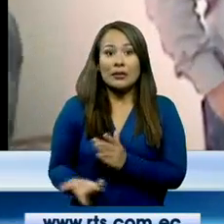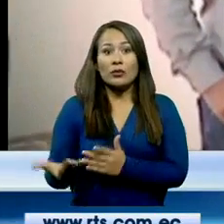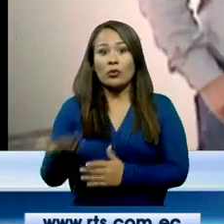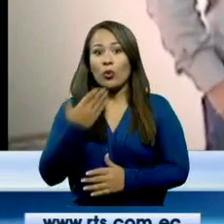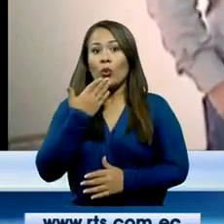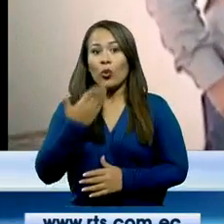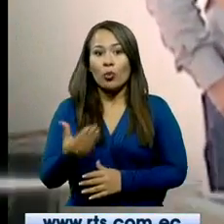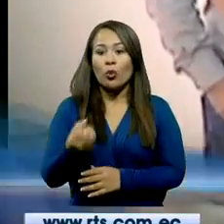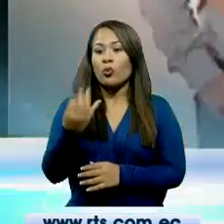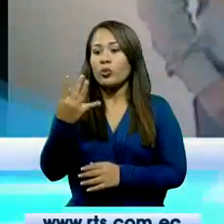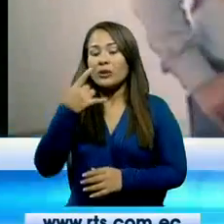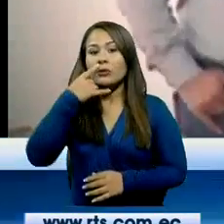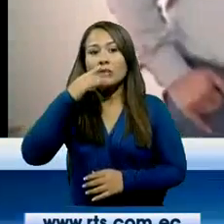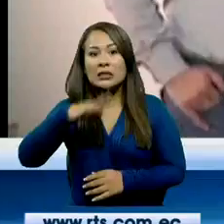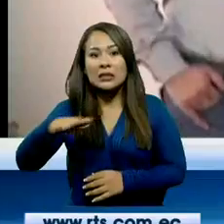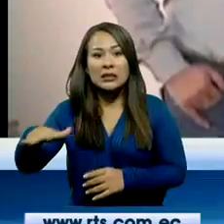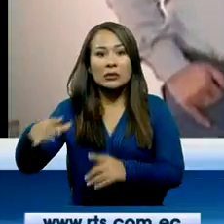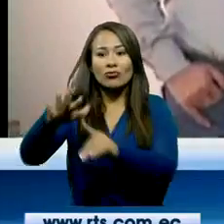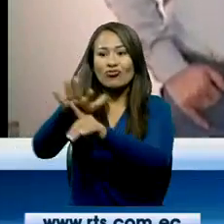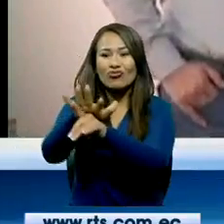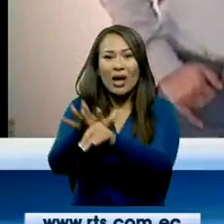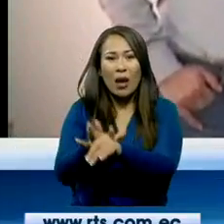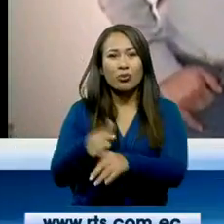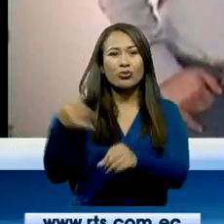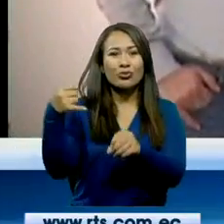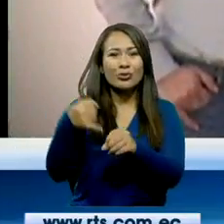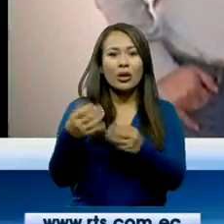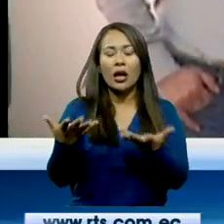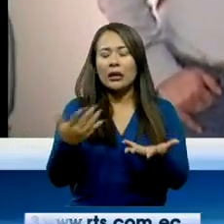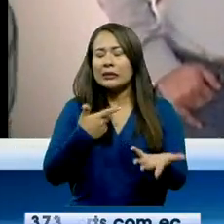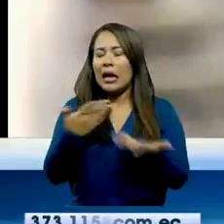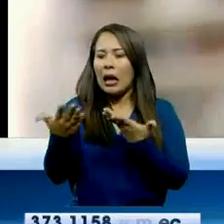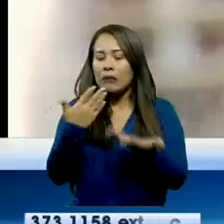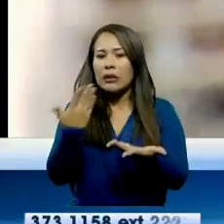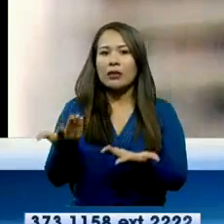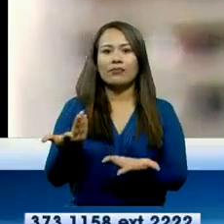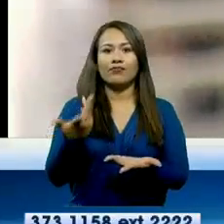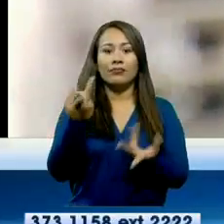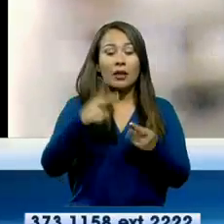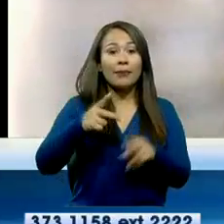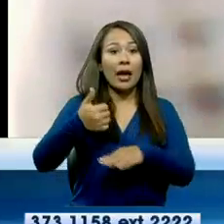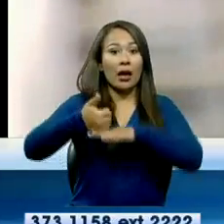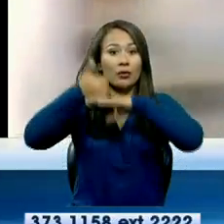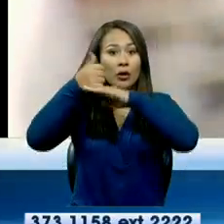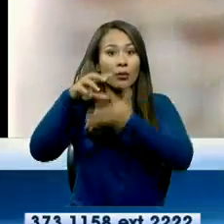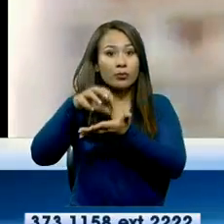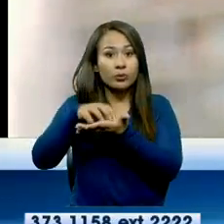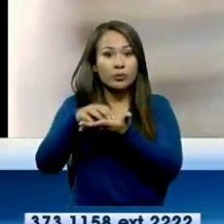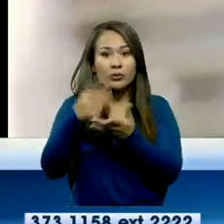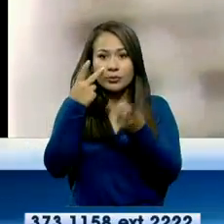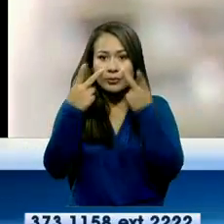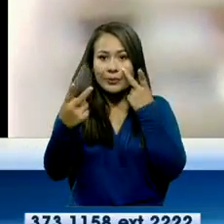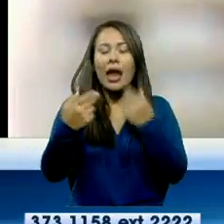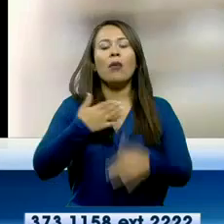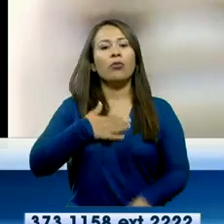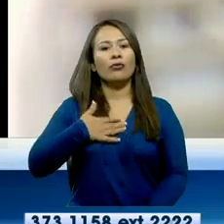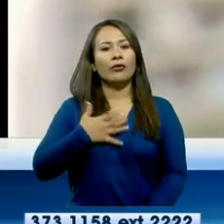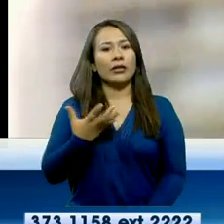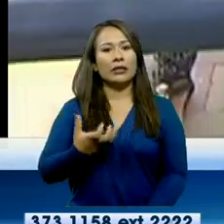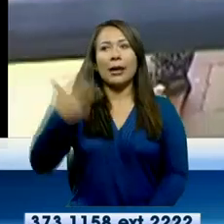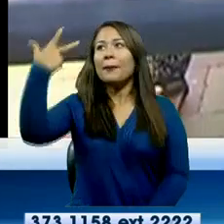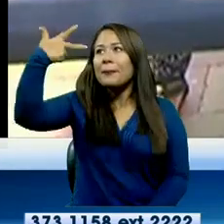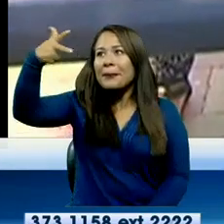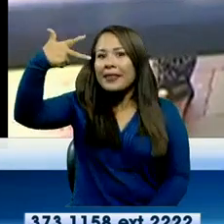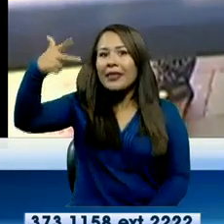La autoridad provincial también se hizo presente para ponerse al tanto del sistema de seguridad y de videovigilancia con